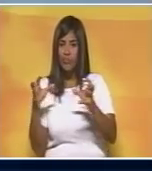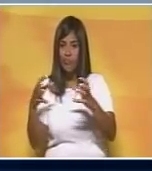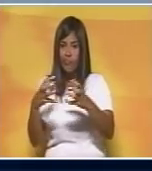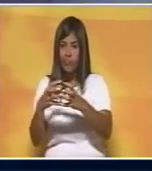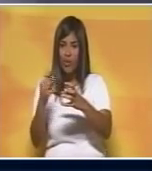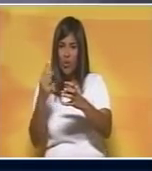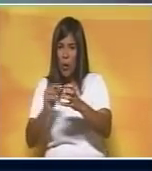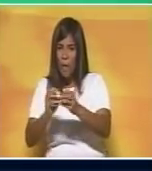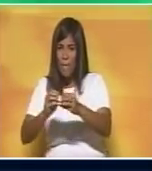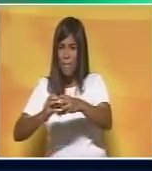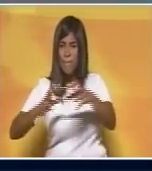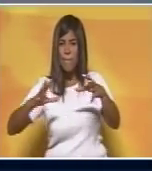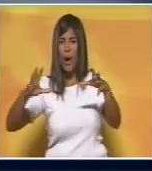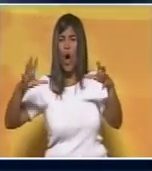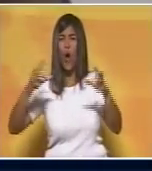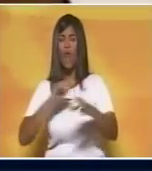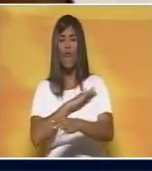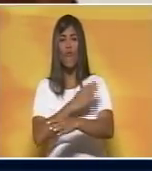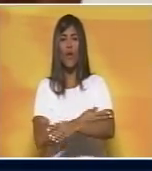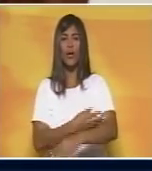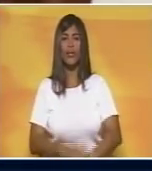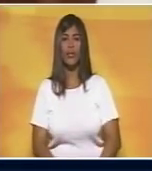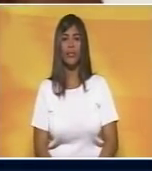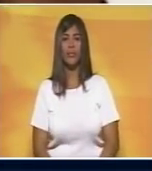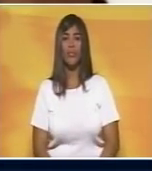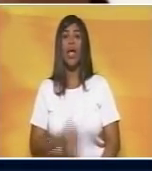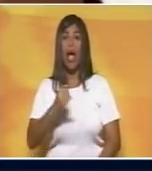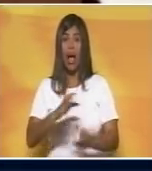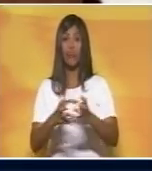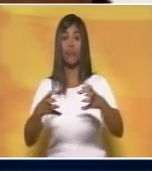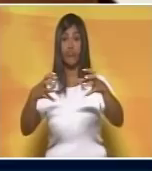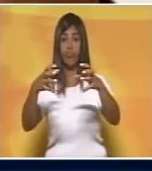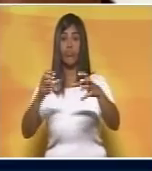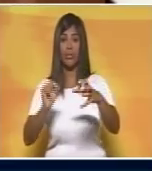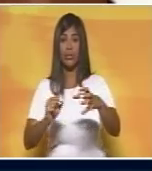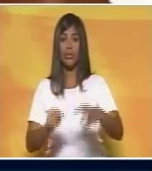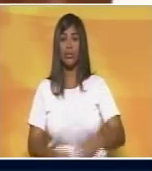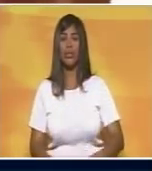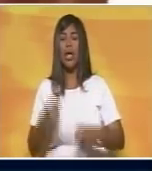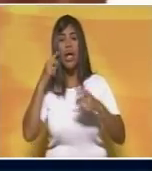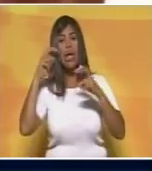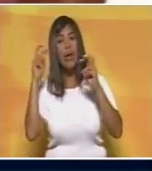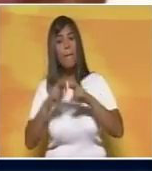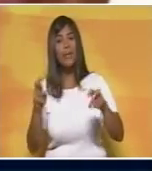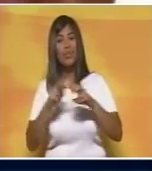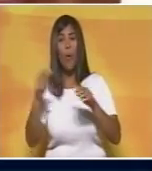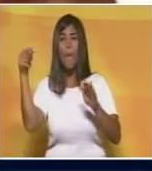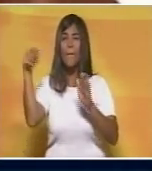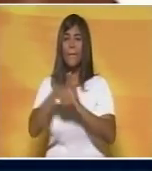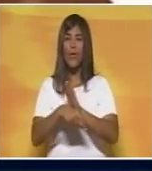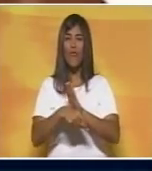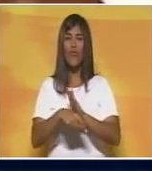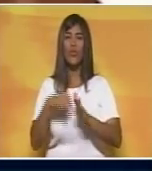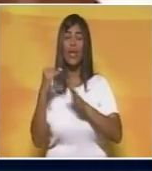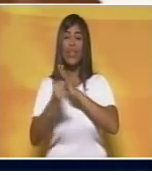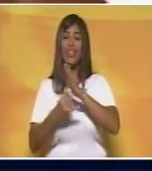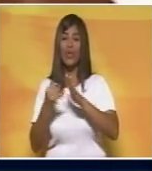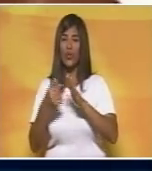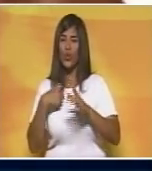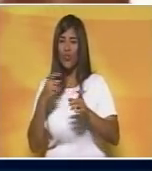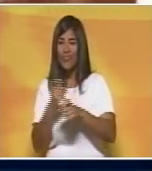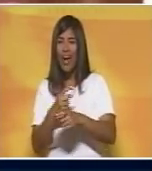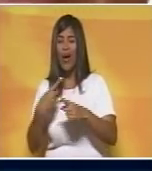y un chispazo provocó la explosión. Estaba la pipa, efectivamente, pero vamos a hacer las investigaciones a través del Instituto